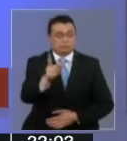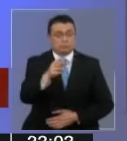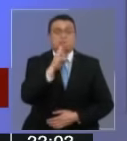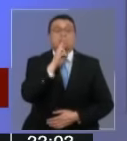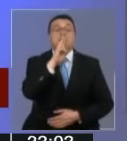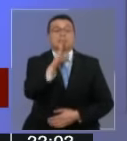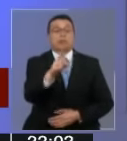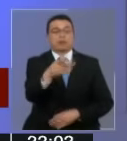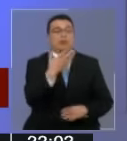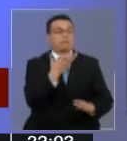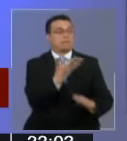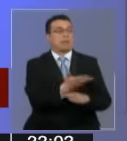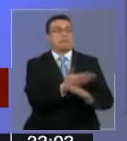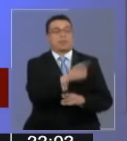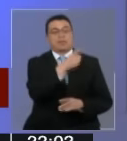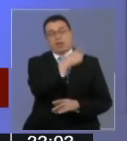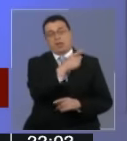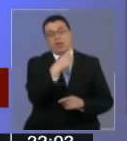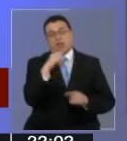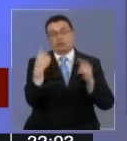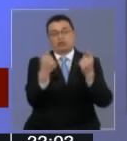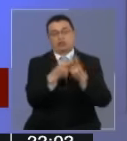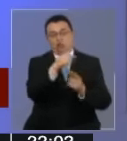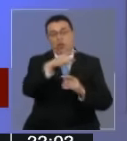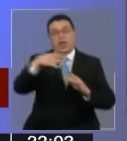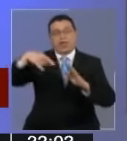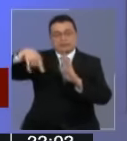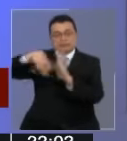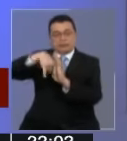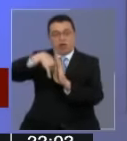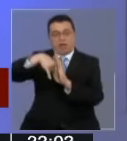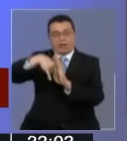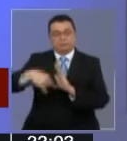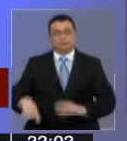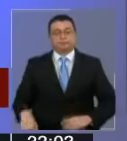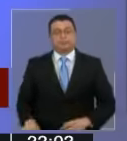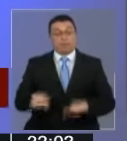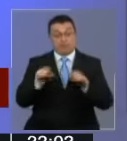respuesta a las demandas del archipiélago de Chiloé.